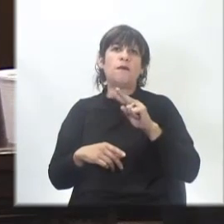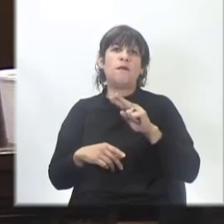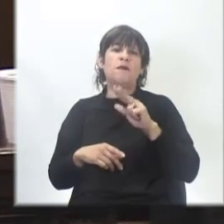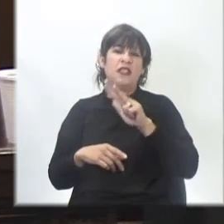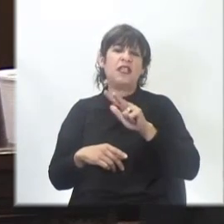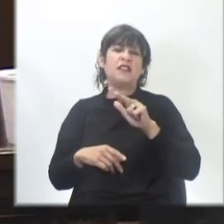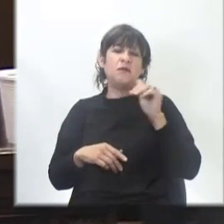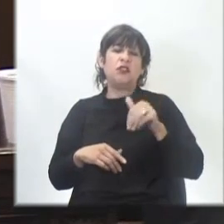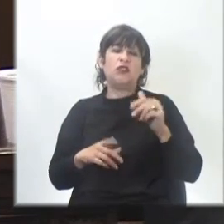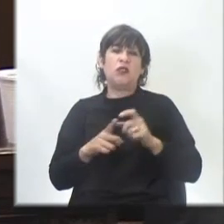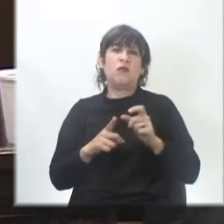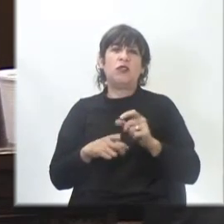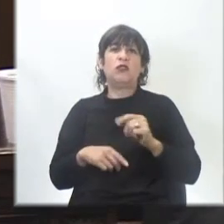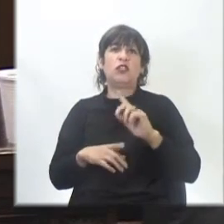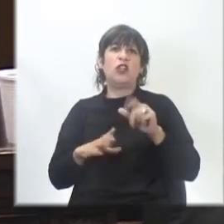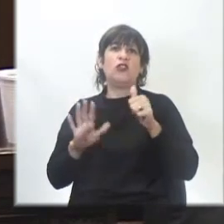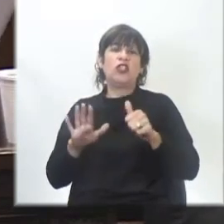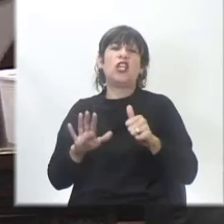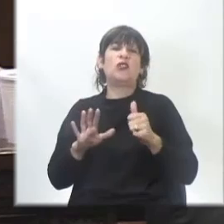pesos.